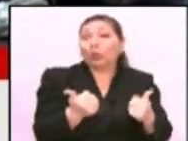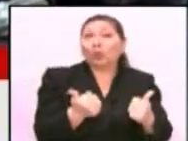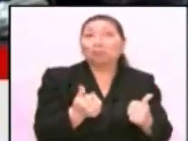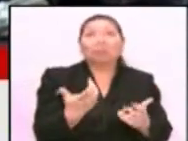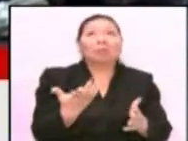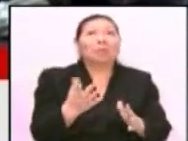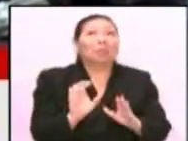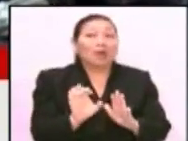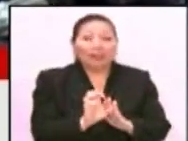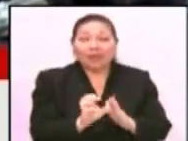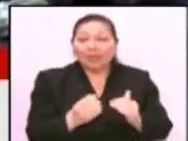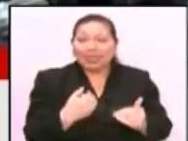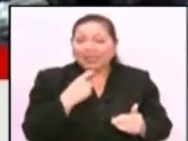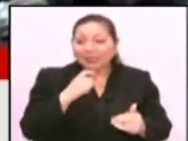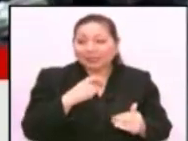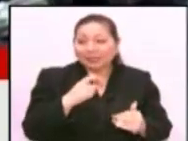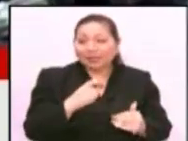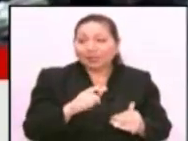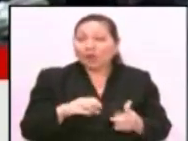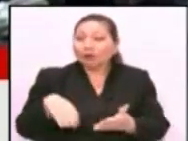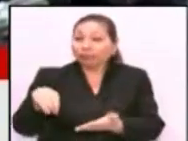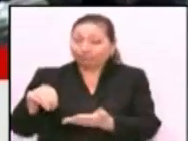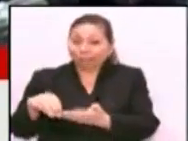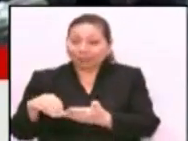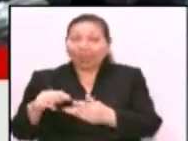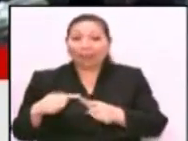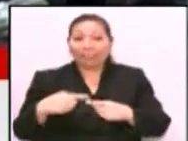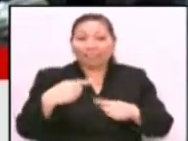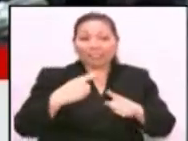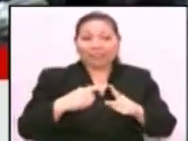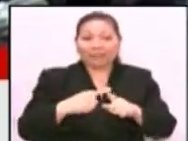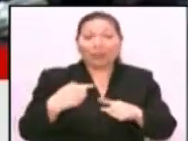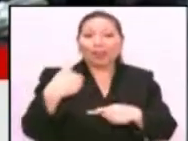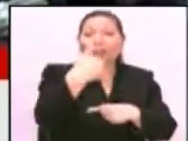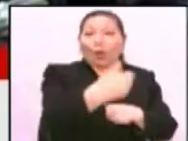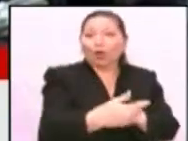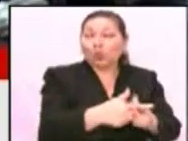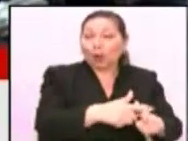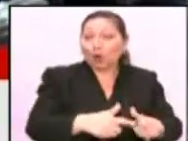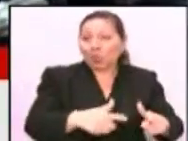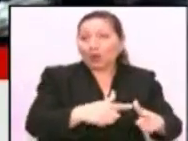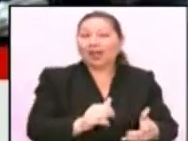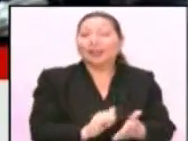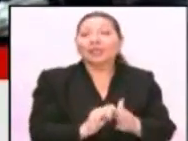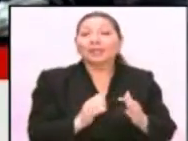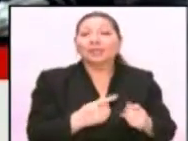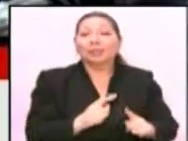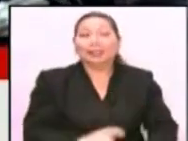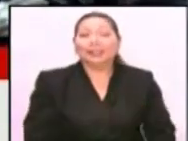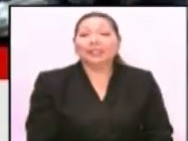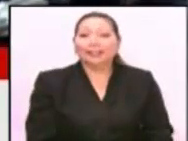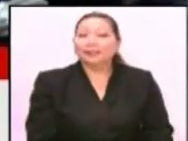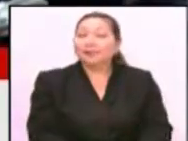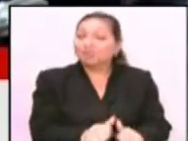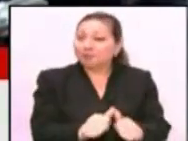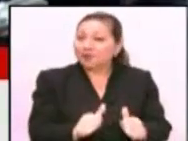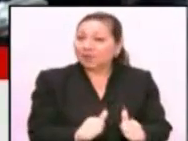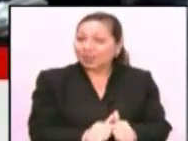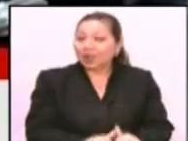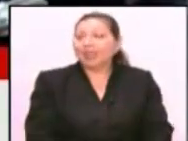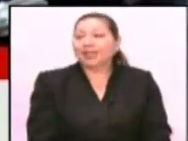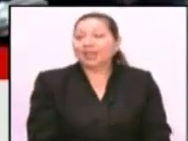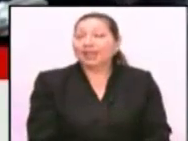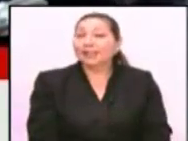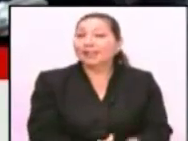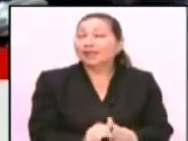vez el sector privado tiene unas necesidades en una ciudad que son diferentes a las de otra. Entonces lo que te permite este modelo es que los